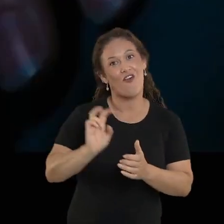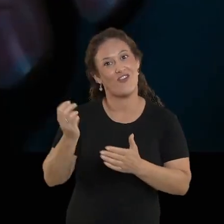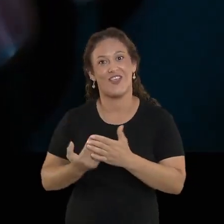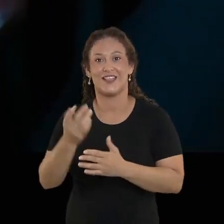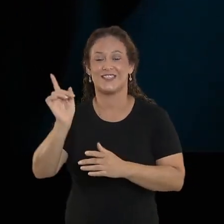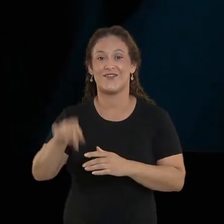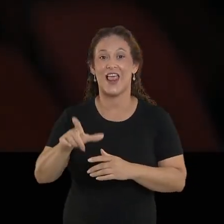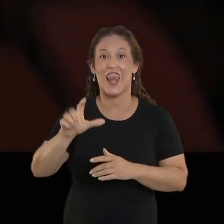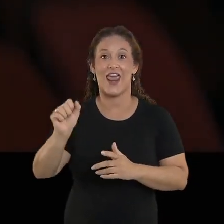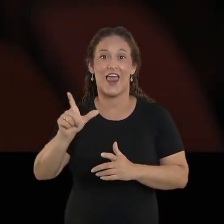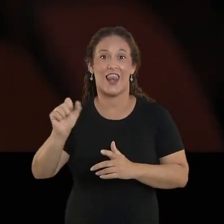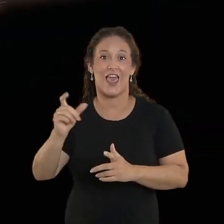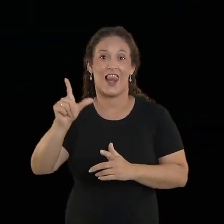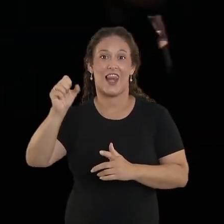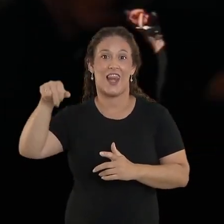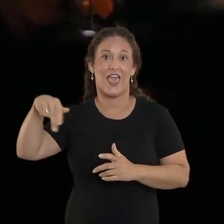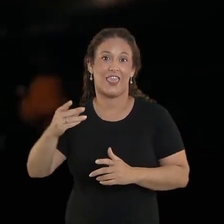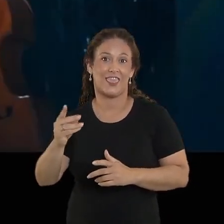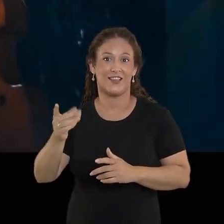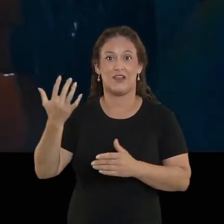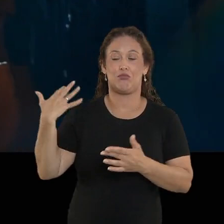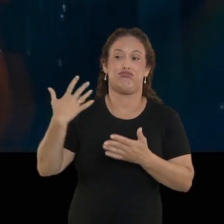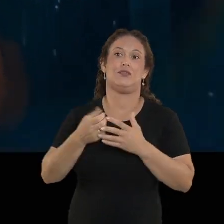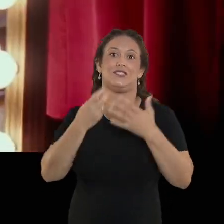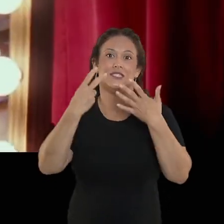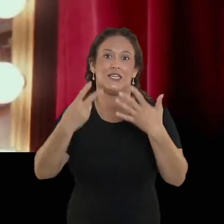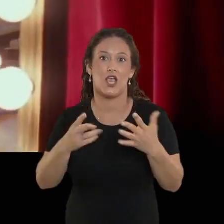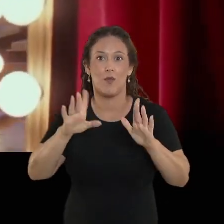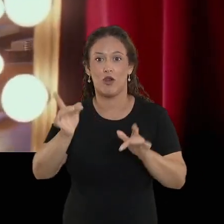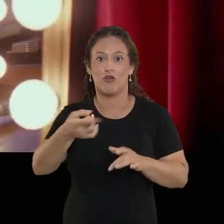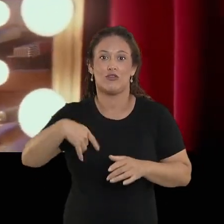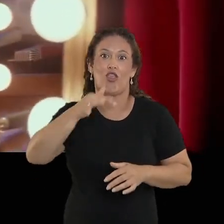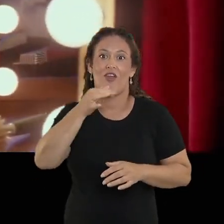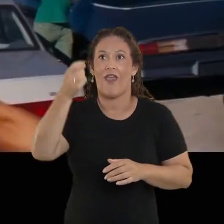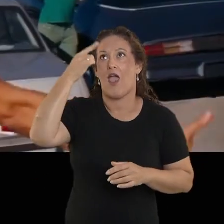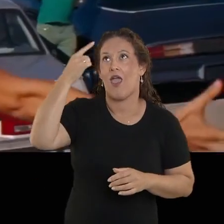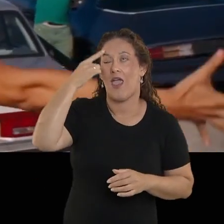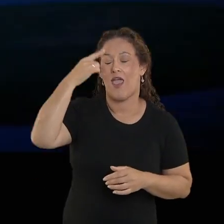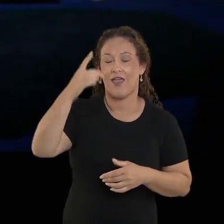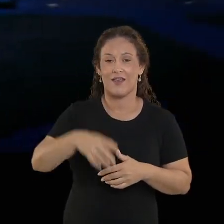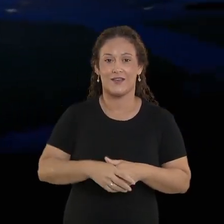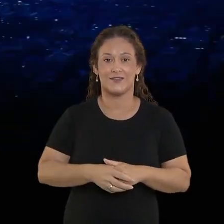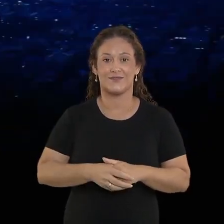día también. La La Land. Habrán pasado 7 años, pero seguimos sin superarte.